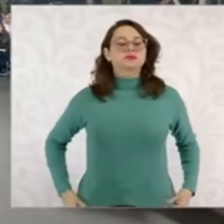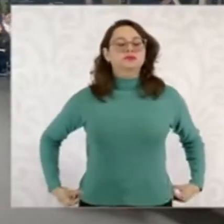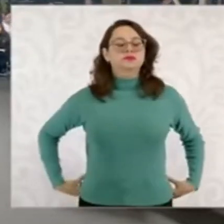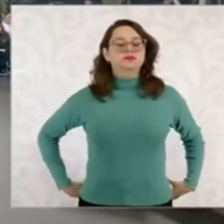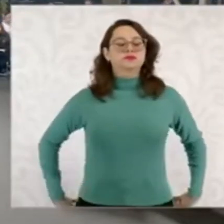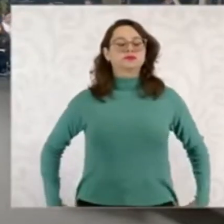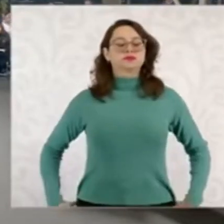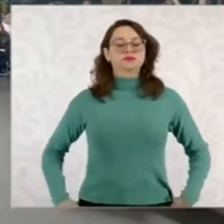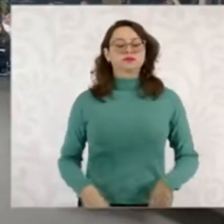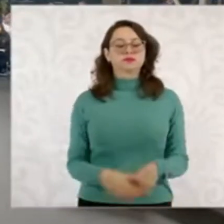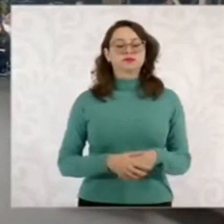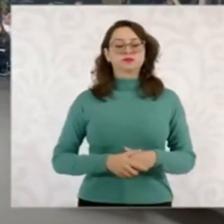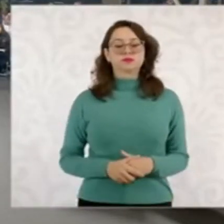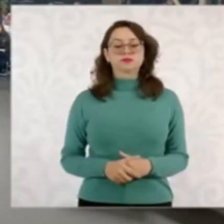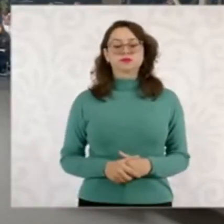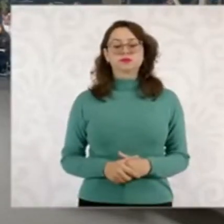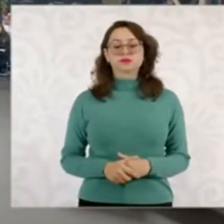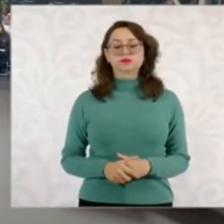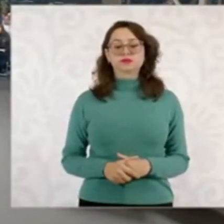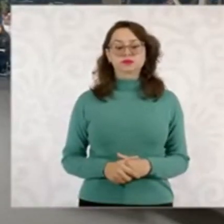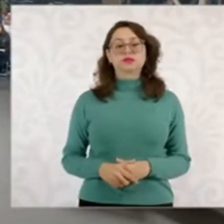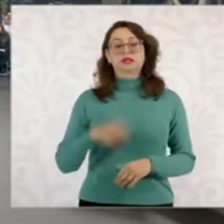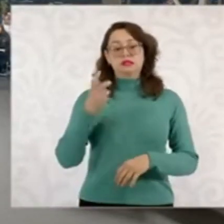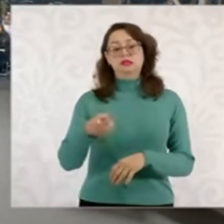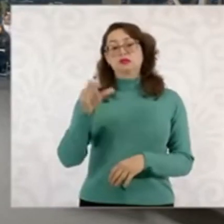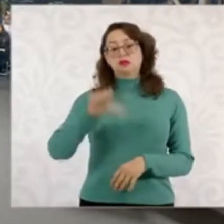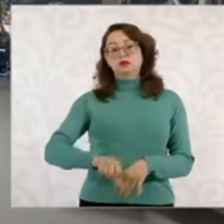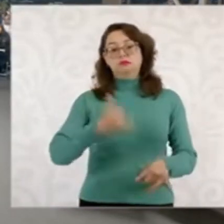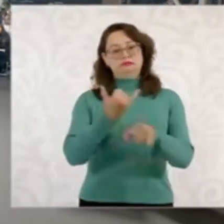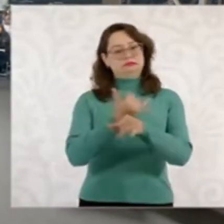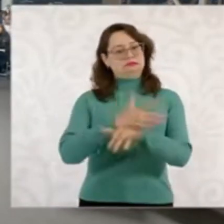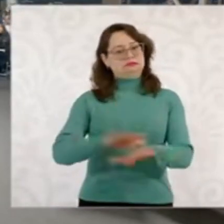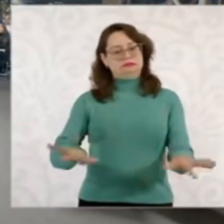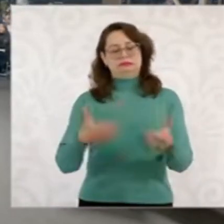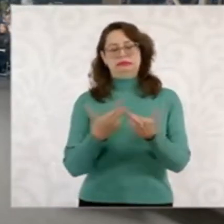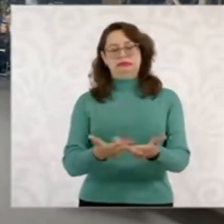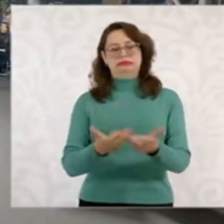Bueno, pues esta es la vasta información del día de hoy. Vamos a